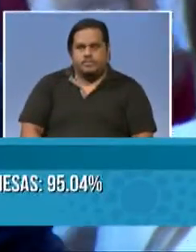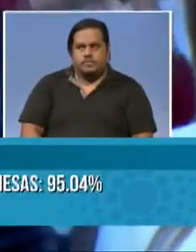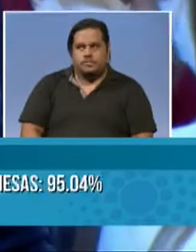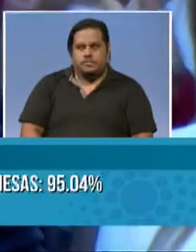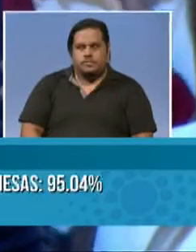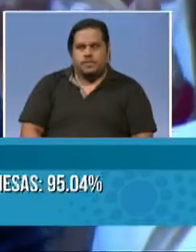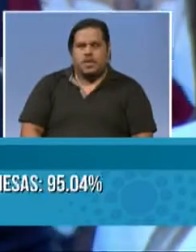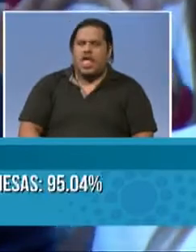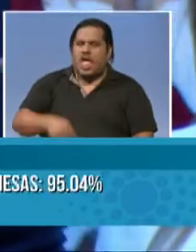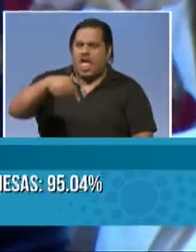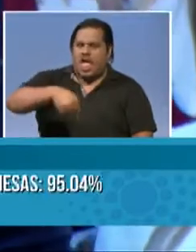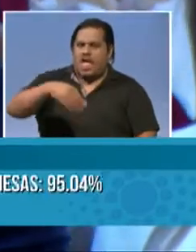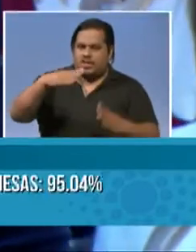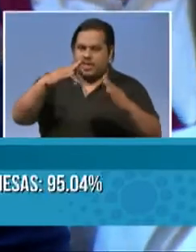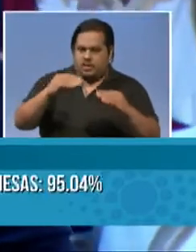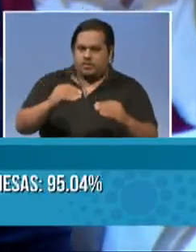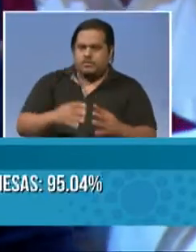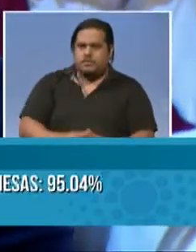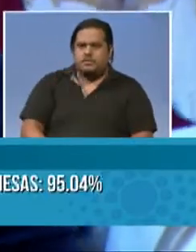esta noche